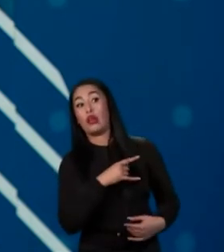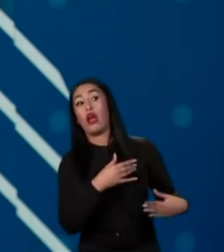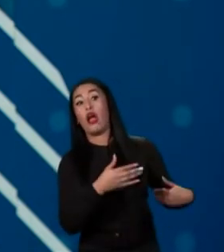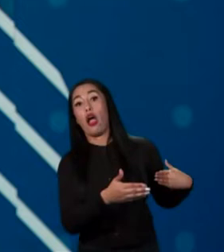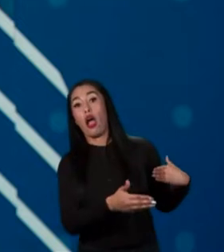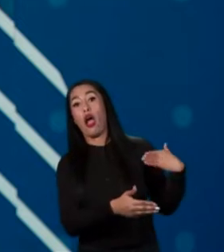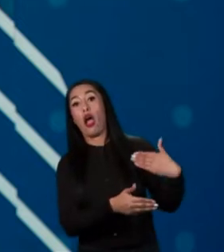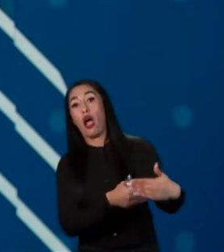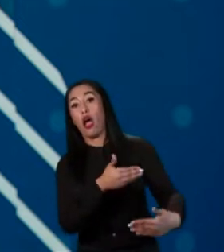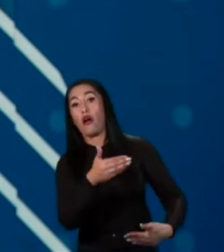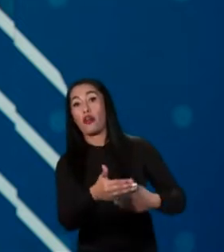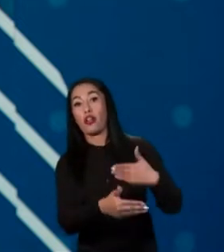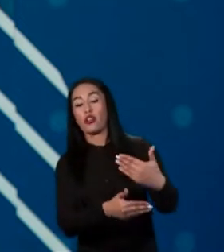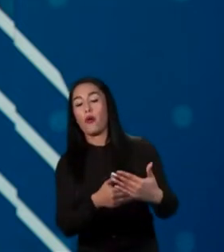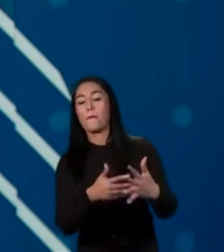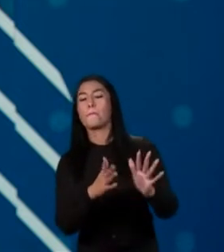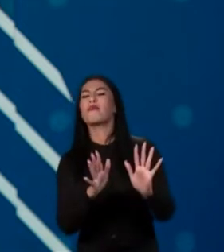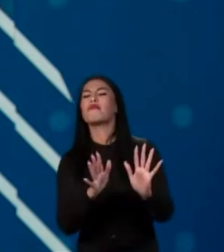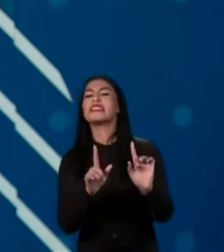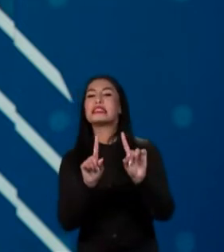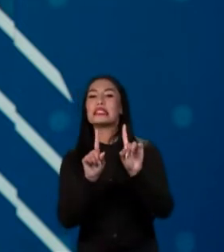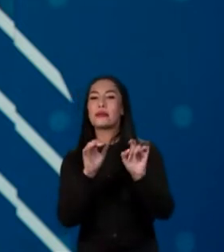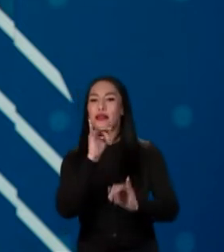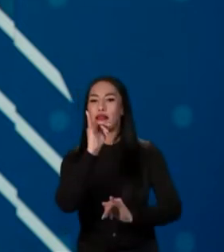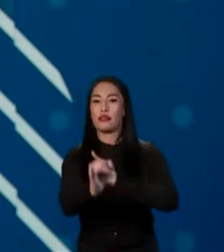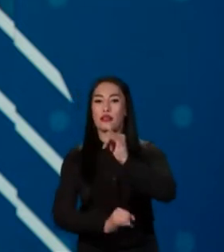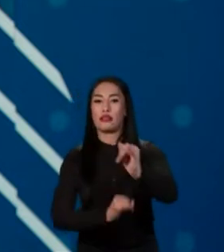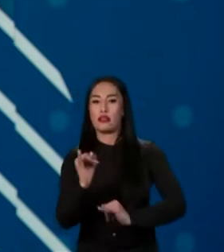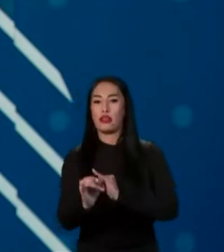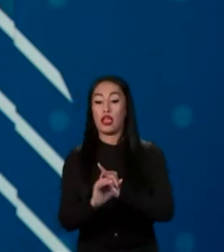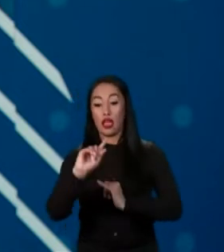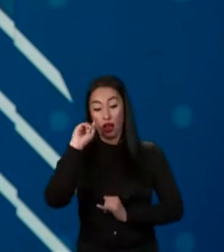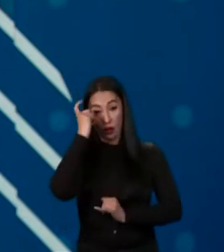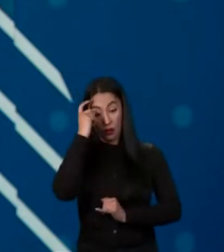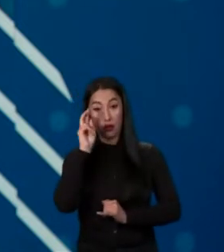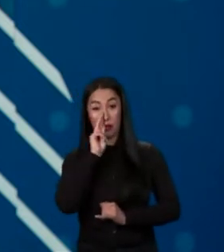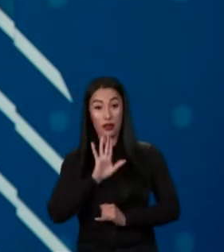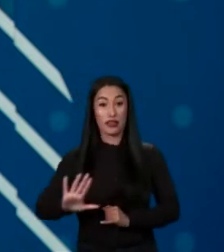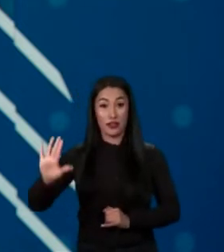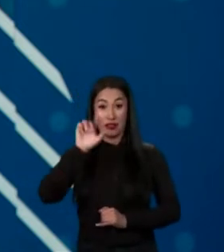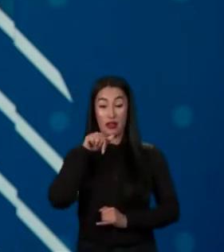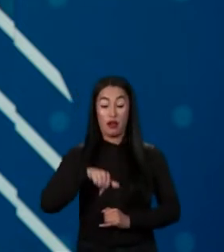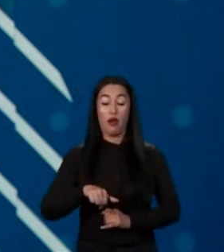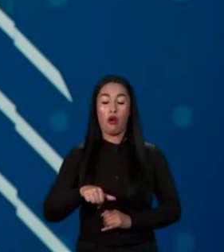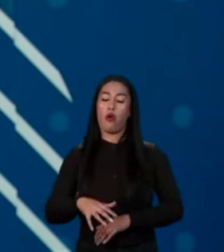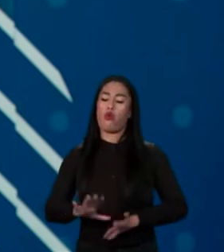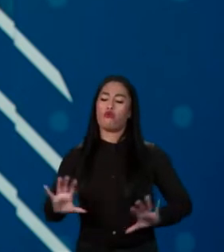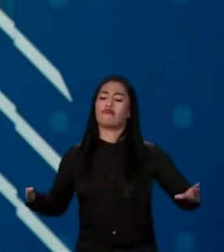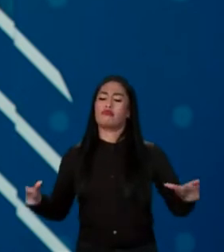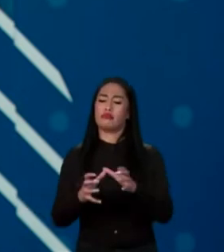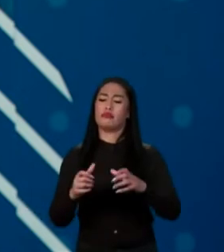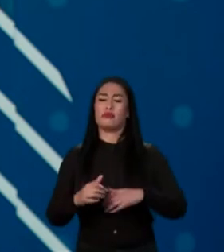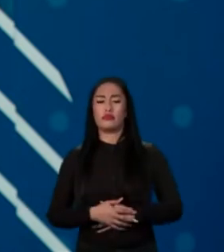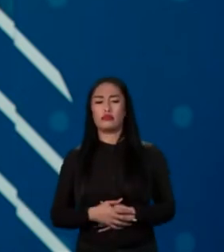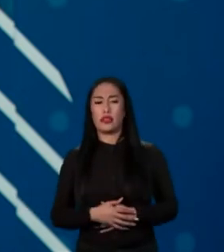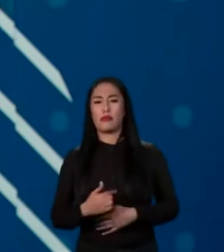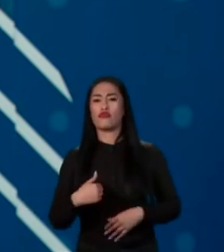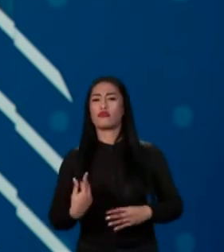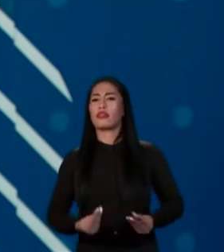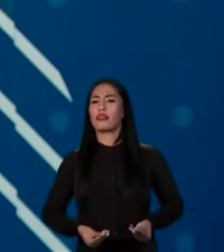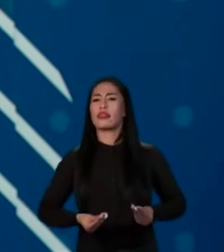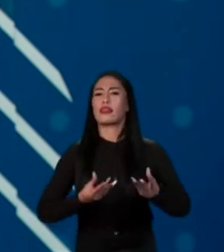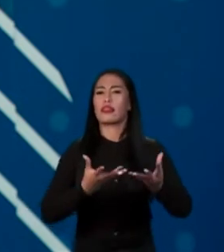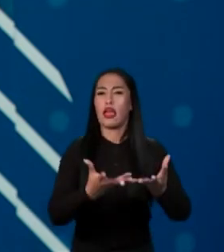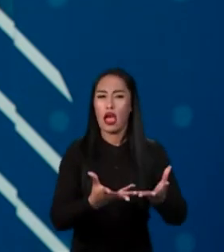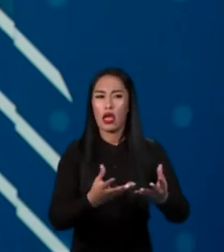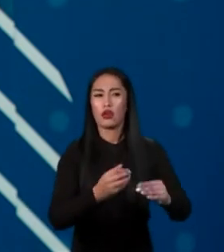procesos de internacionalización desde el gobierno nacional hemos puesto a disposición de